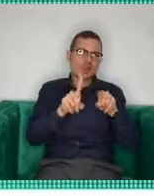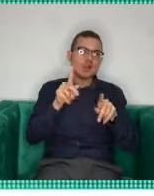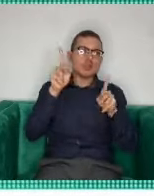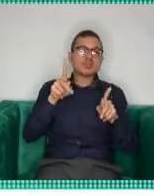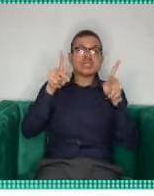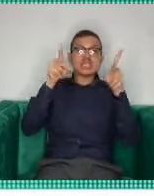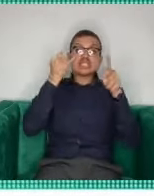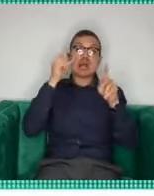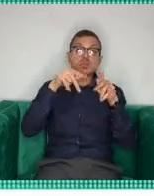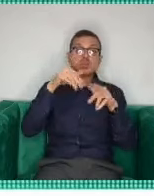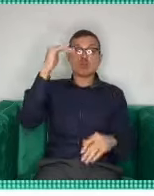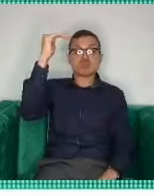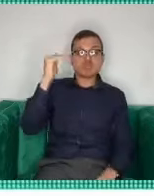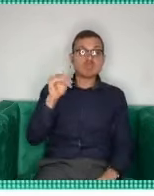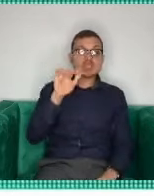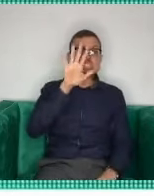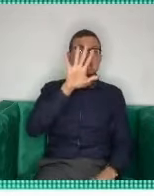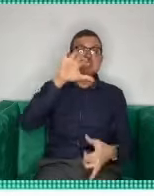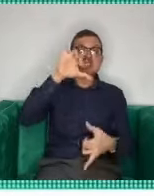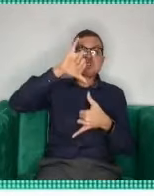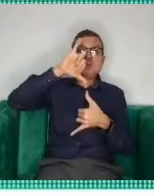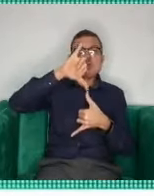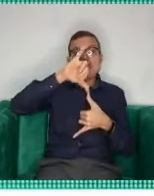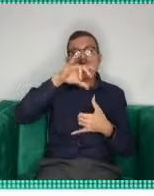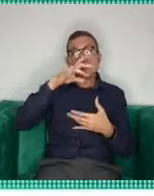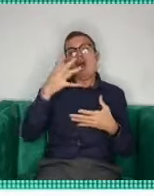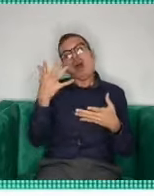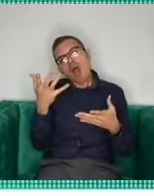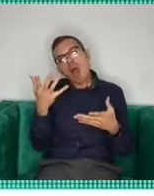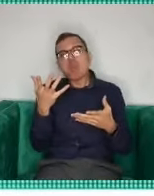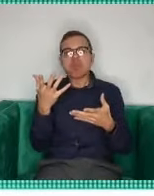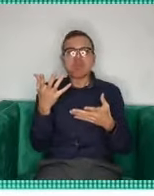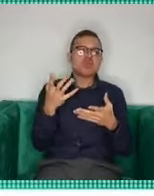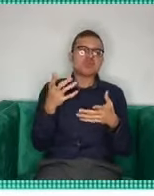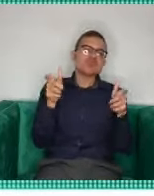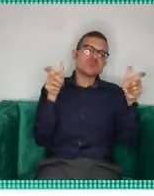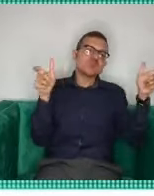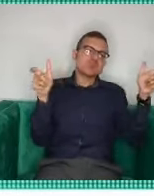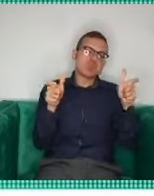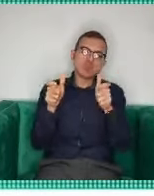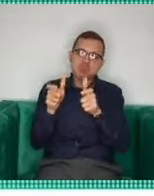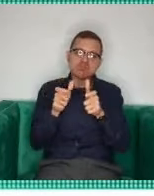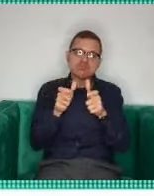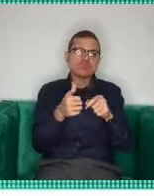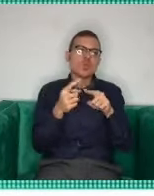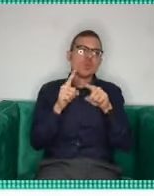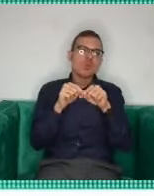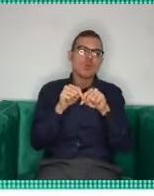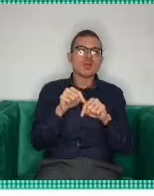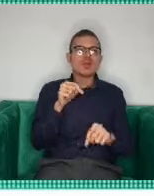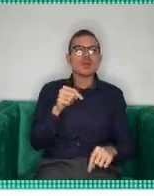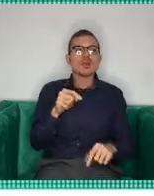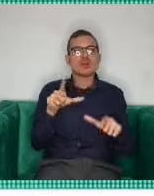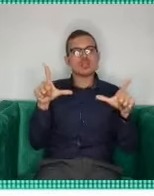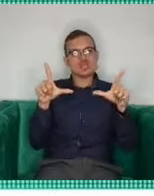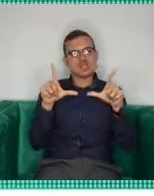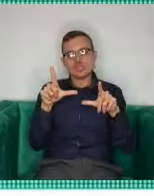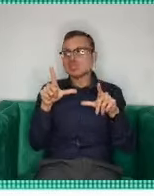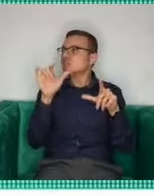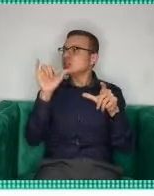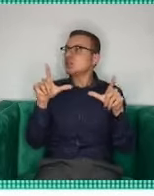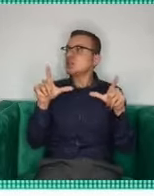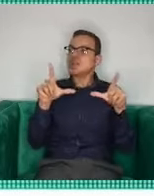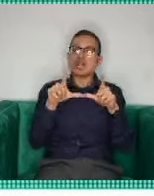acuda a un profesional de la nutrición para que le calcule esas porciones adecuadas y personalice ese plato. Por la mañana es bien importante consumir